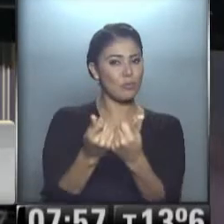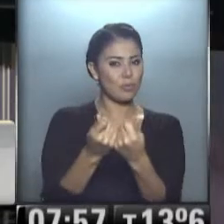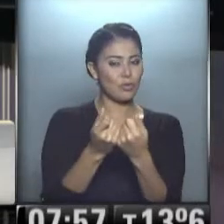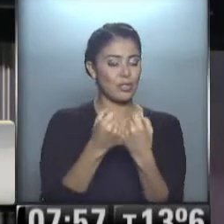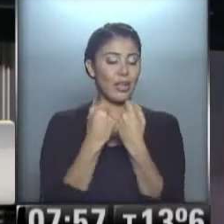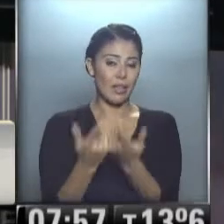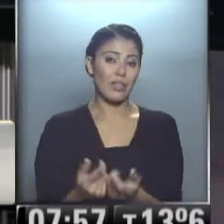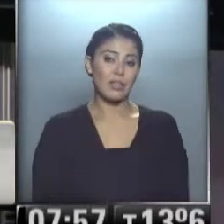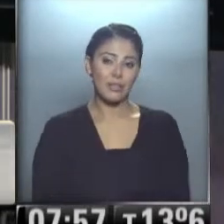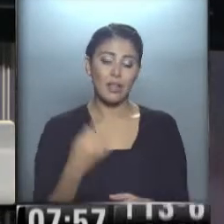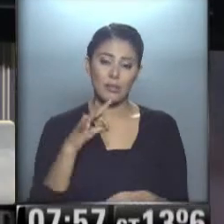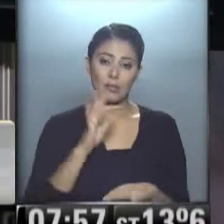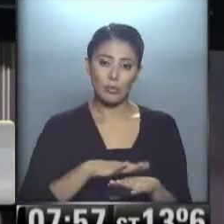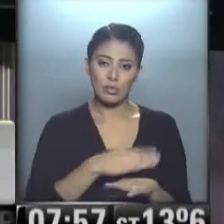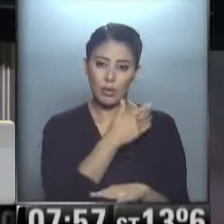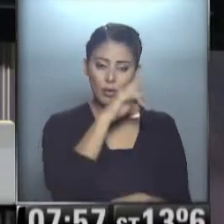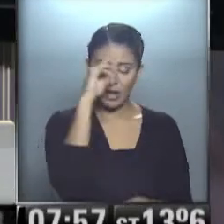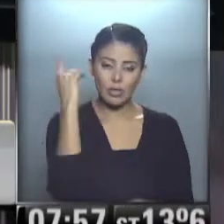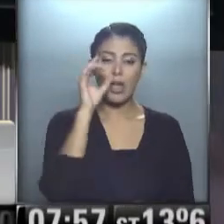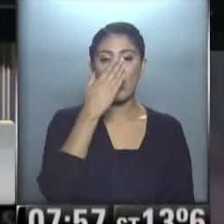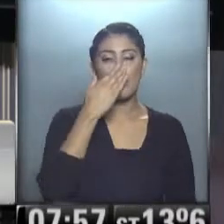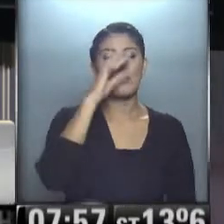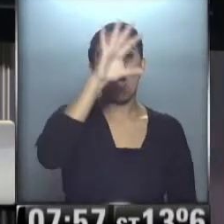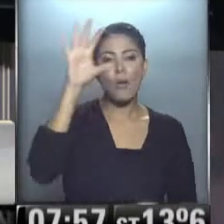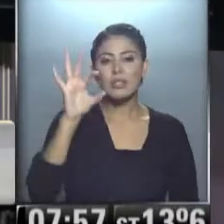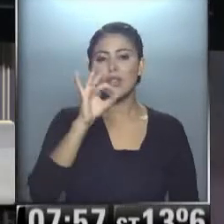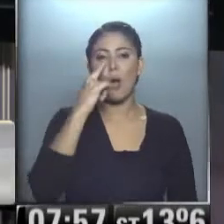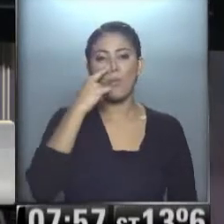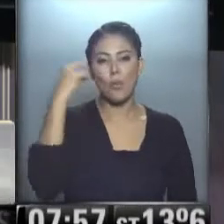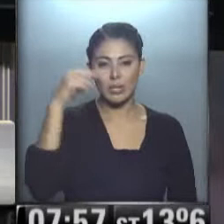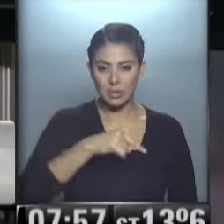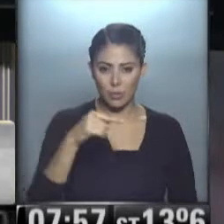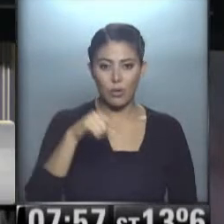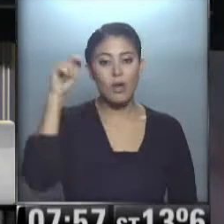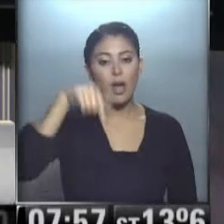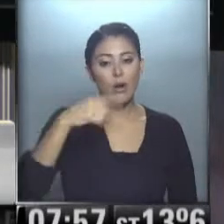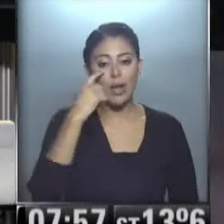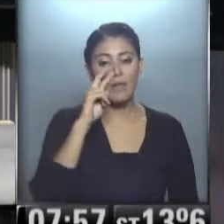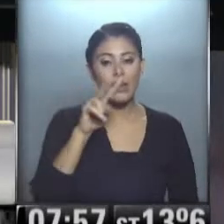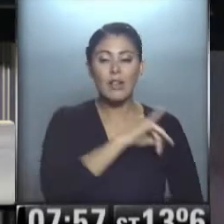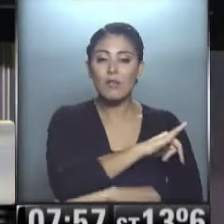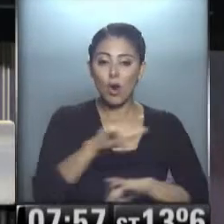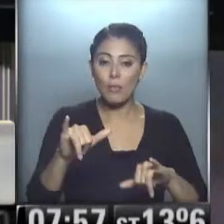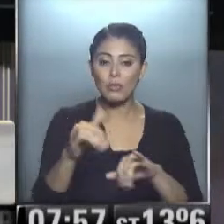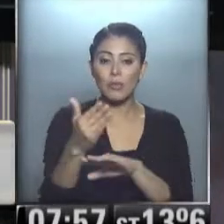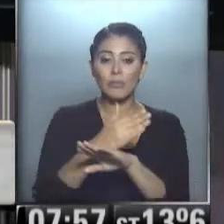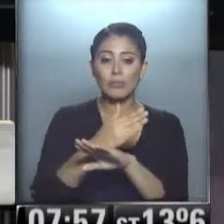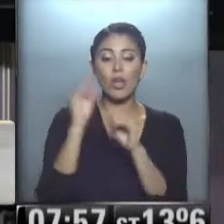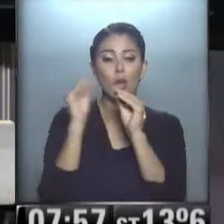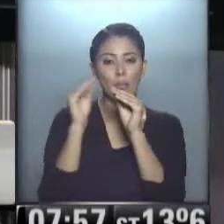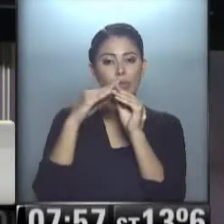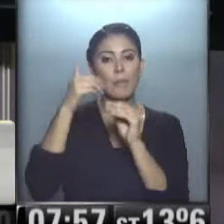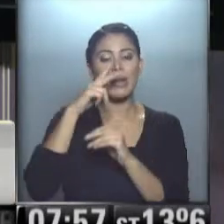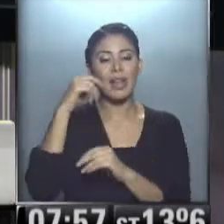tiene que dar el Estado nacional, provincial o el Estado municipal. Vamos a ver un informe que preparó Mariano Introcaso,